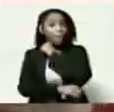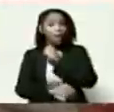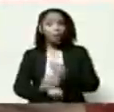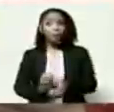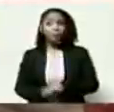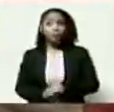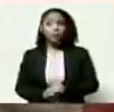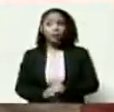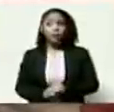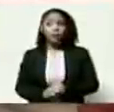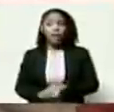Y se ponían también una camisa roja.